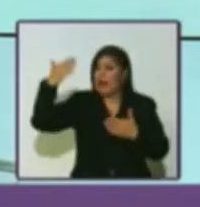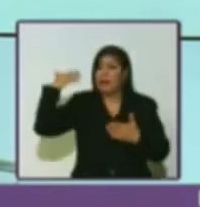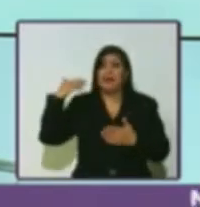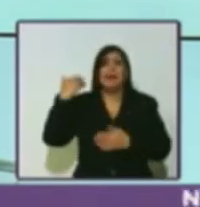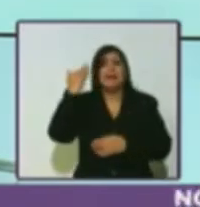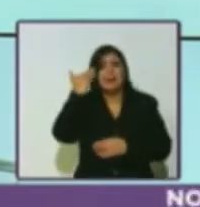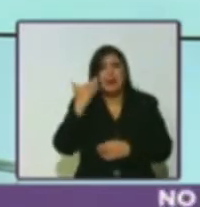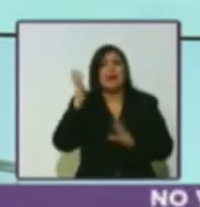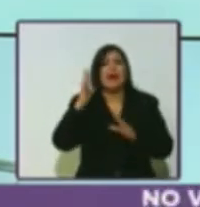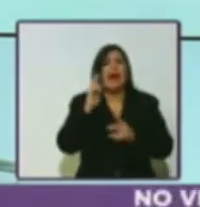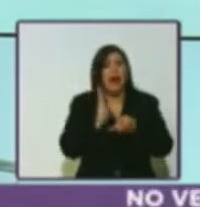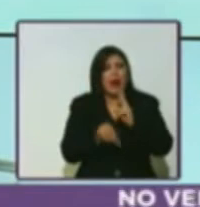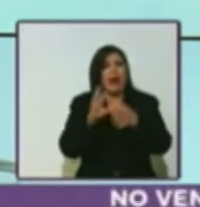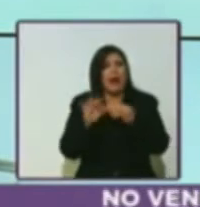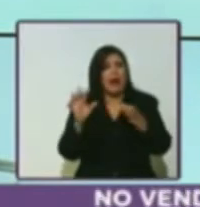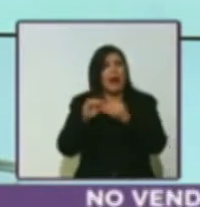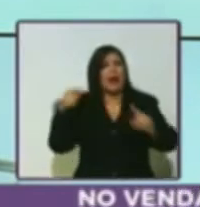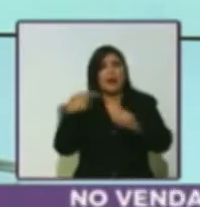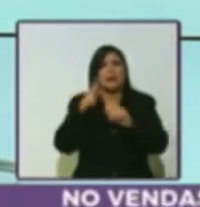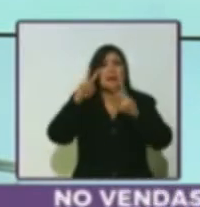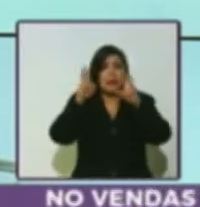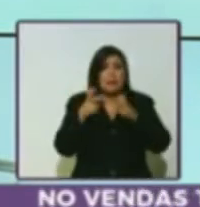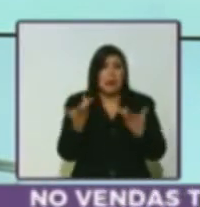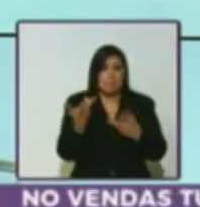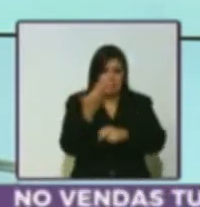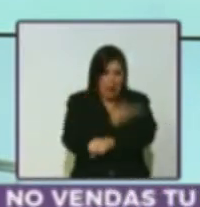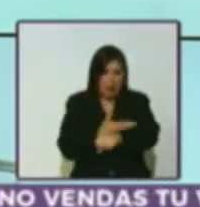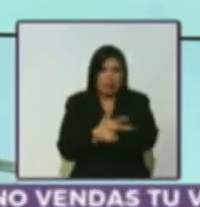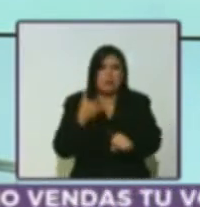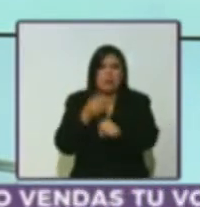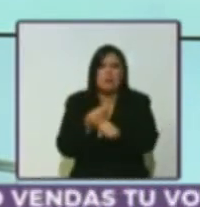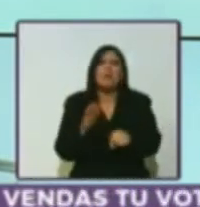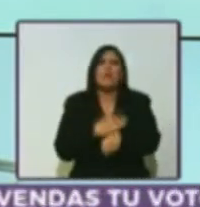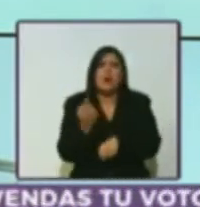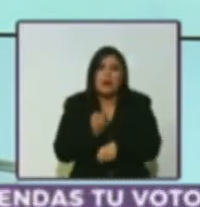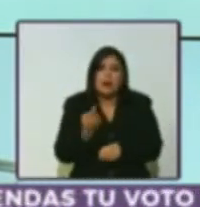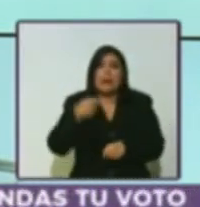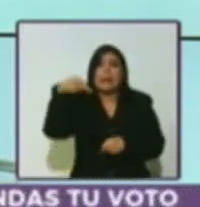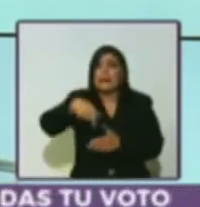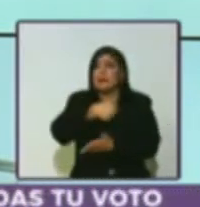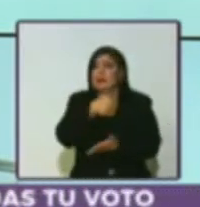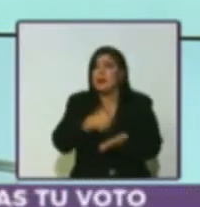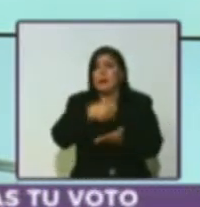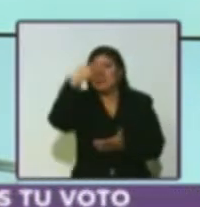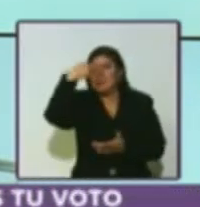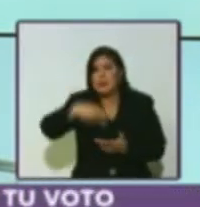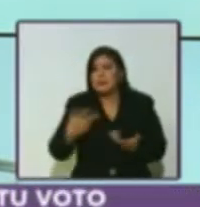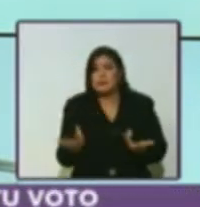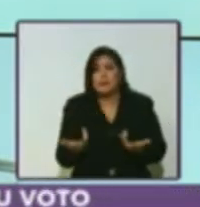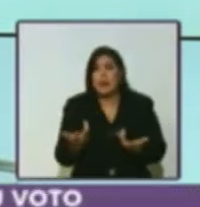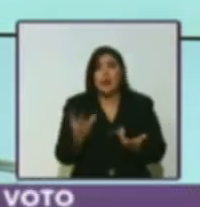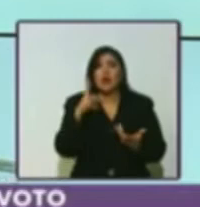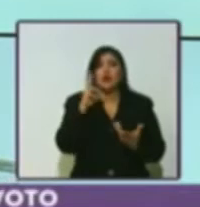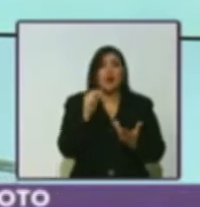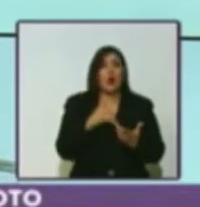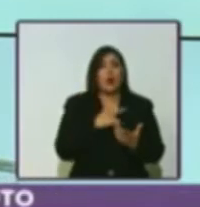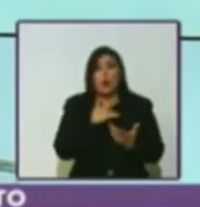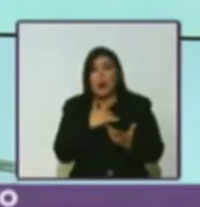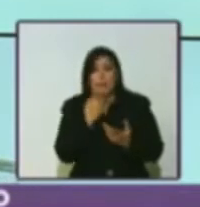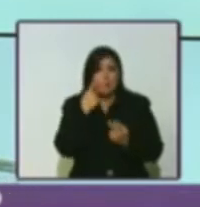Todo esto, que era una repetición constante de los ataques que se habían dado ya. Y entonces los toreaba con muchísima